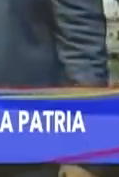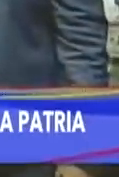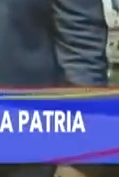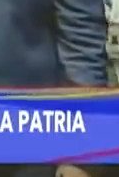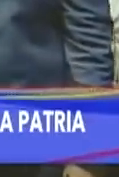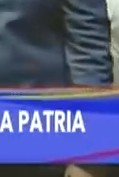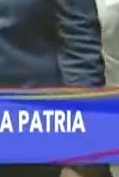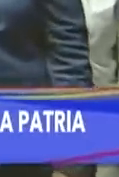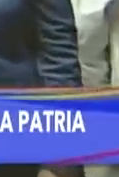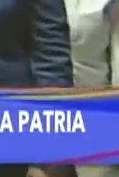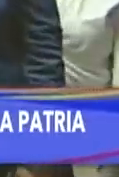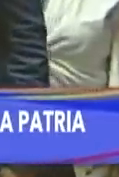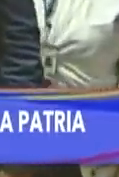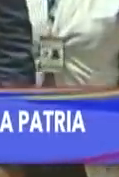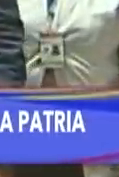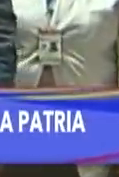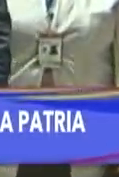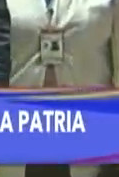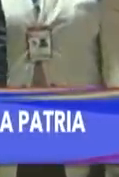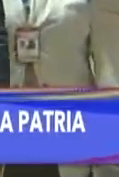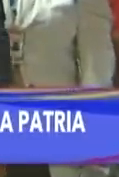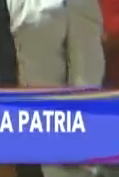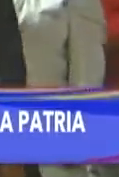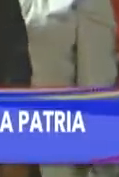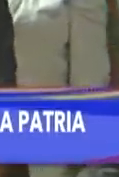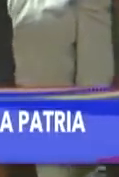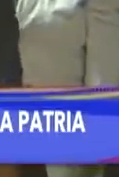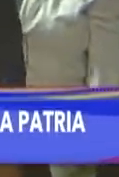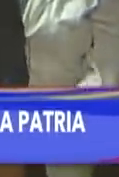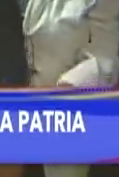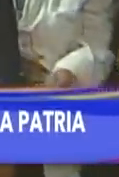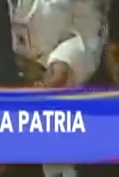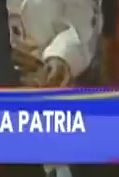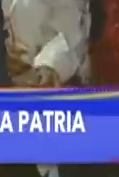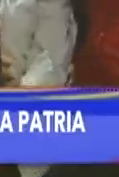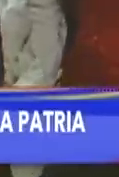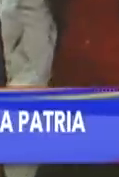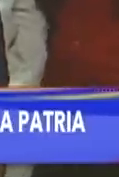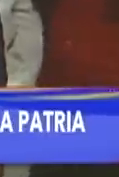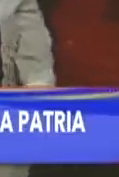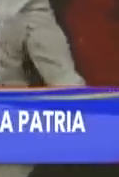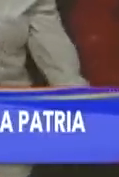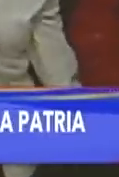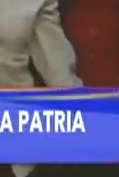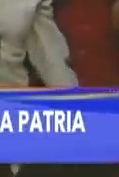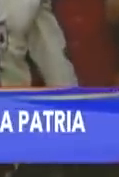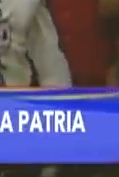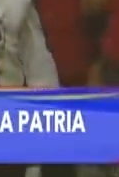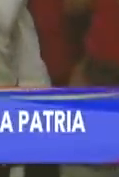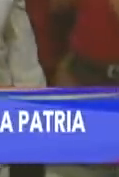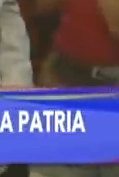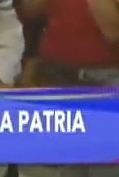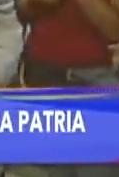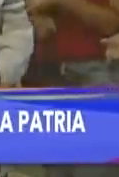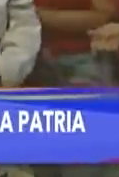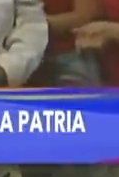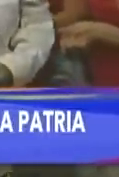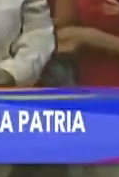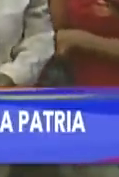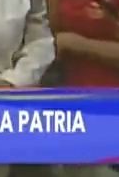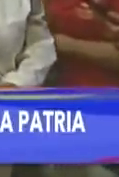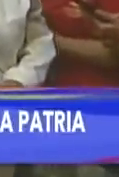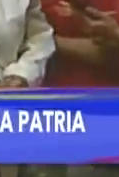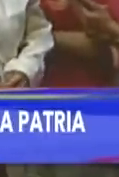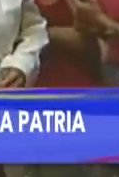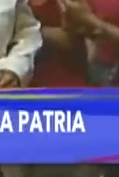este regalo a nuestro municipio, un hospital tipo 1 que no tiene nada que envidiarle a ninguna clínica. Y